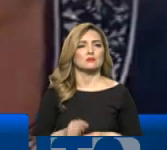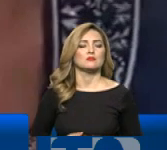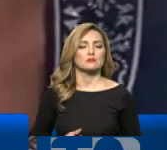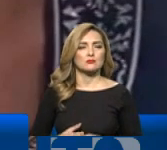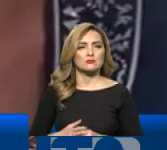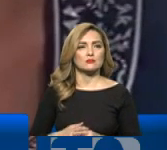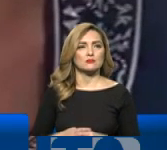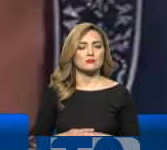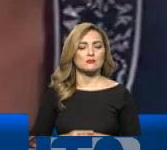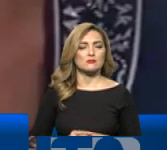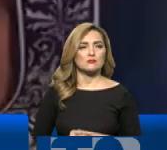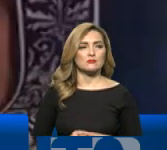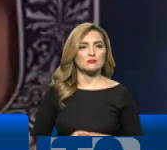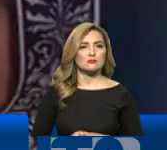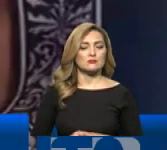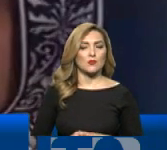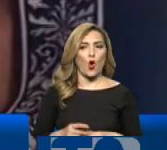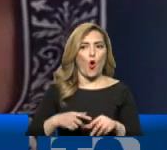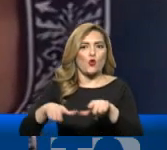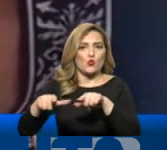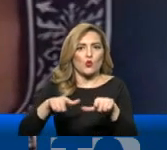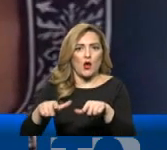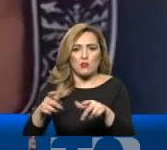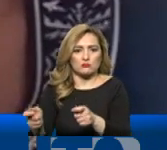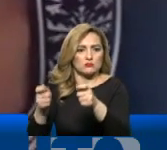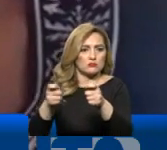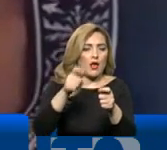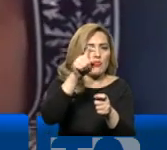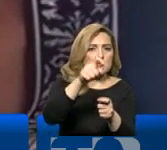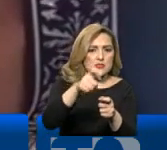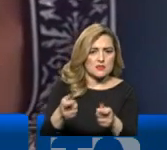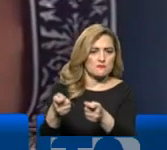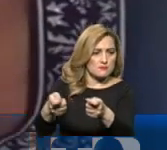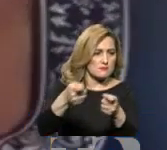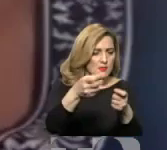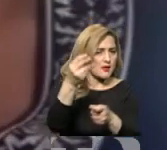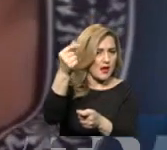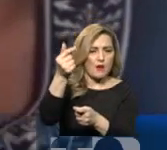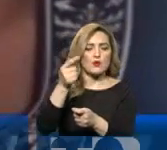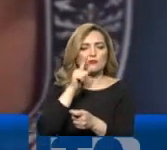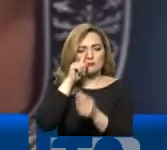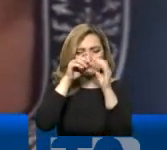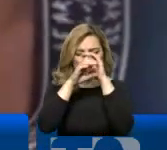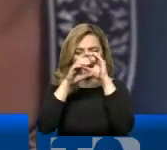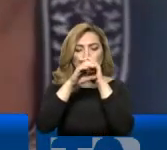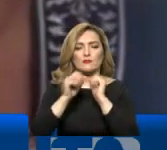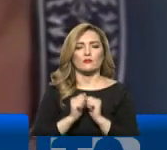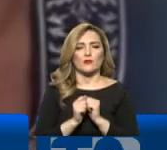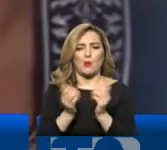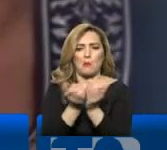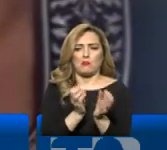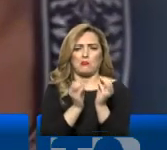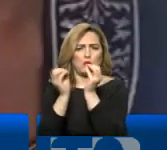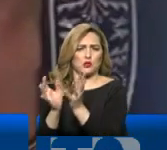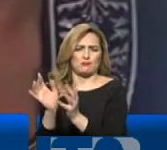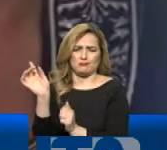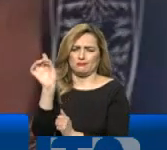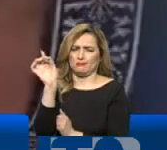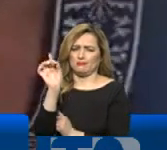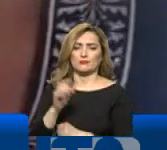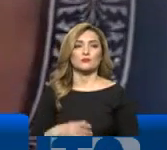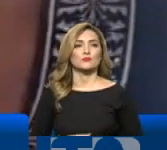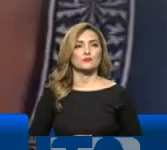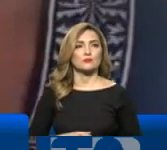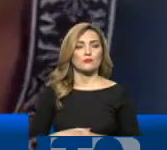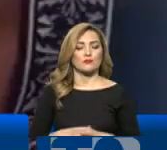procesar esas pruebas en otros lugares donde se necesite esas pruebas. Me parece que desecharlas no es bajo ningún concepto una opción.